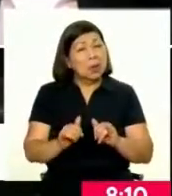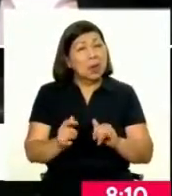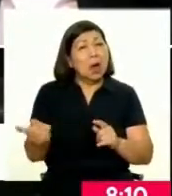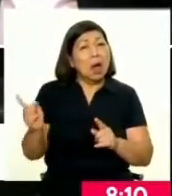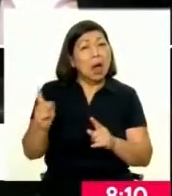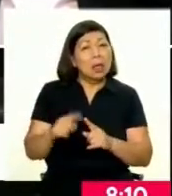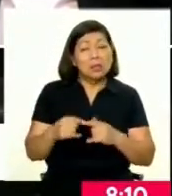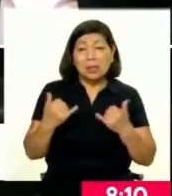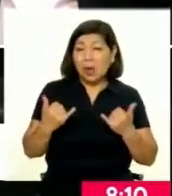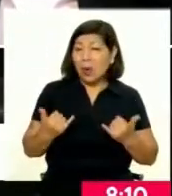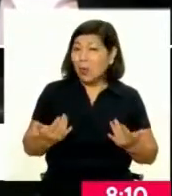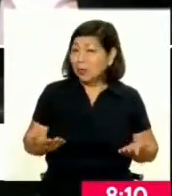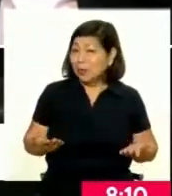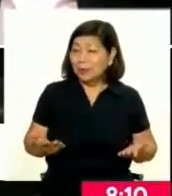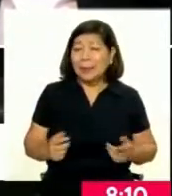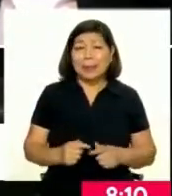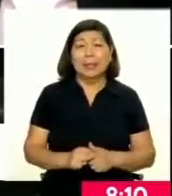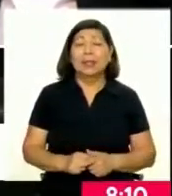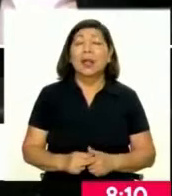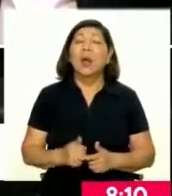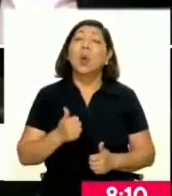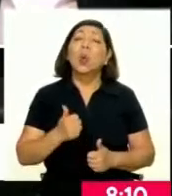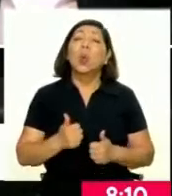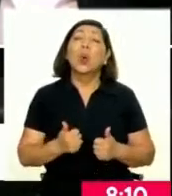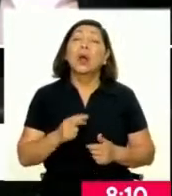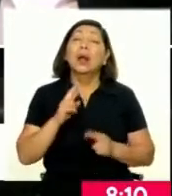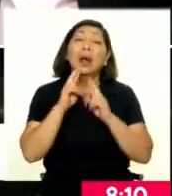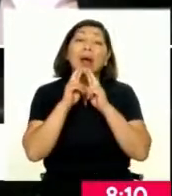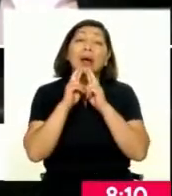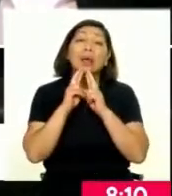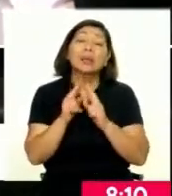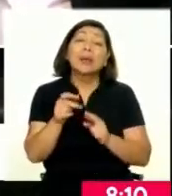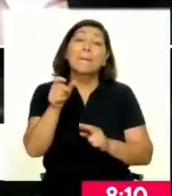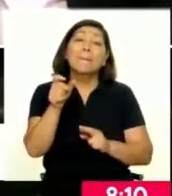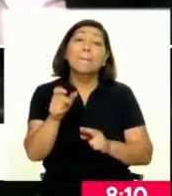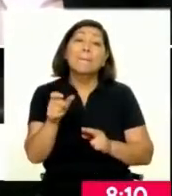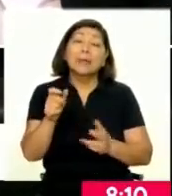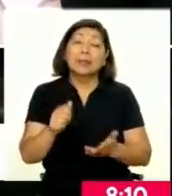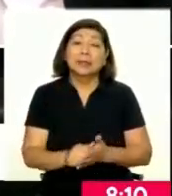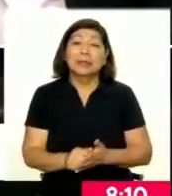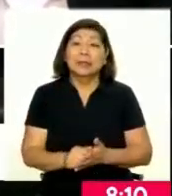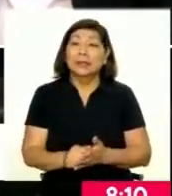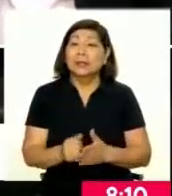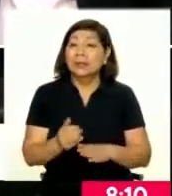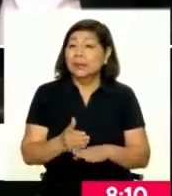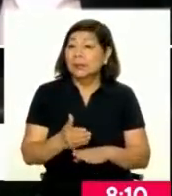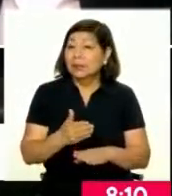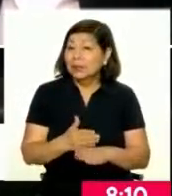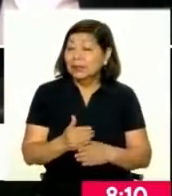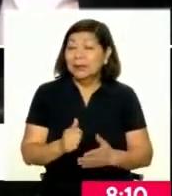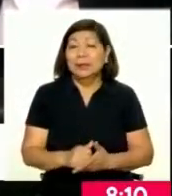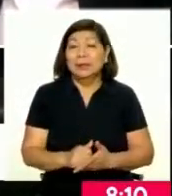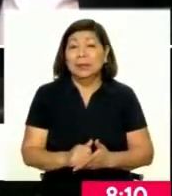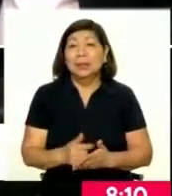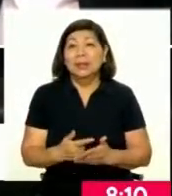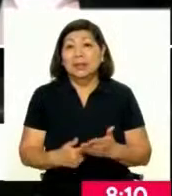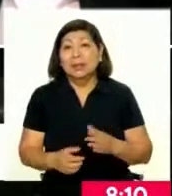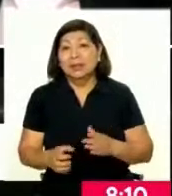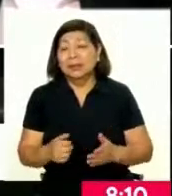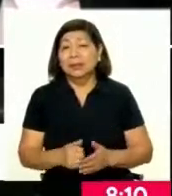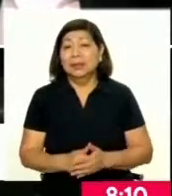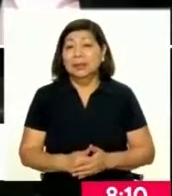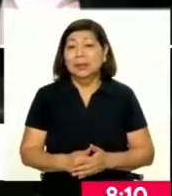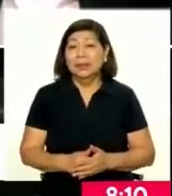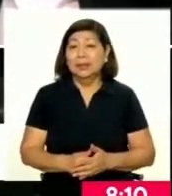hasta el día de hoy? Y también, ¿cuál ha sido la respuesta de estas personas ante la decisión